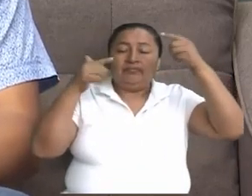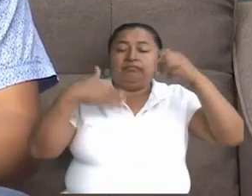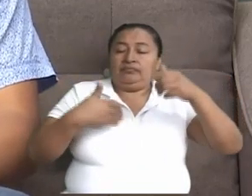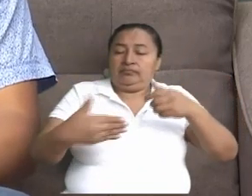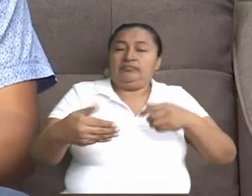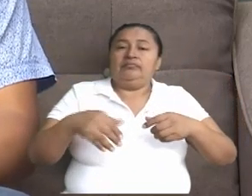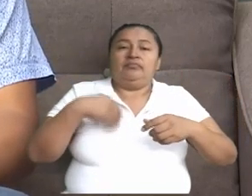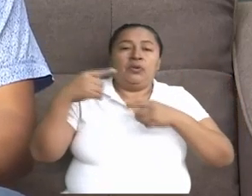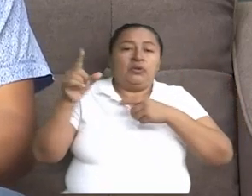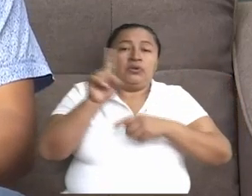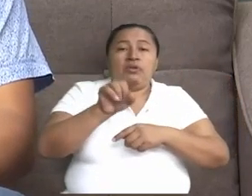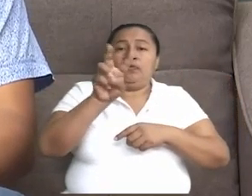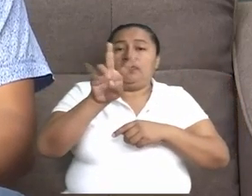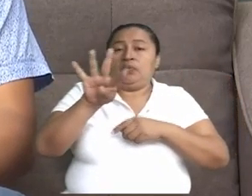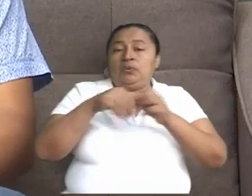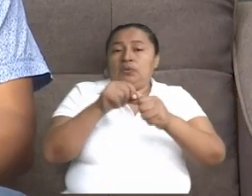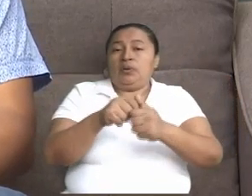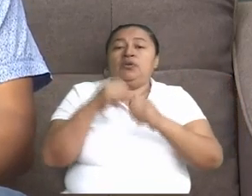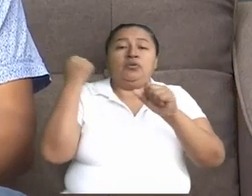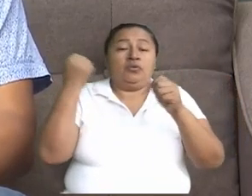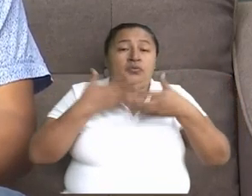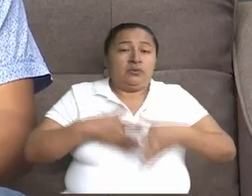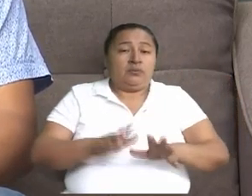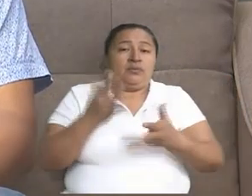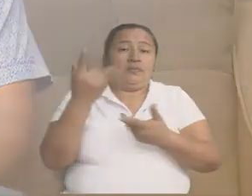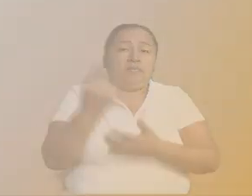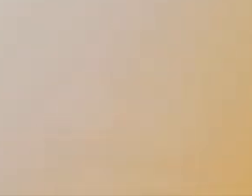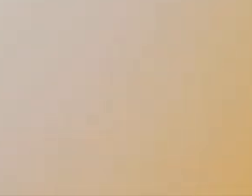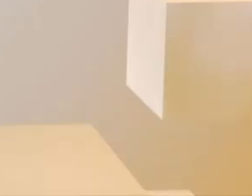de cumplirse 124 aniversario de su natalicio. Ya volvemos.